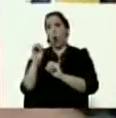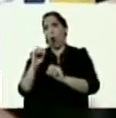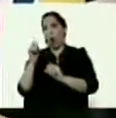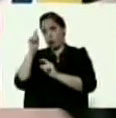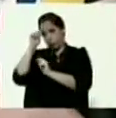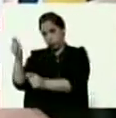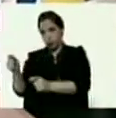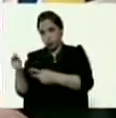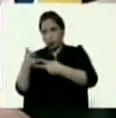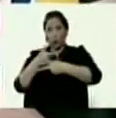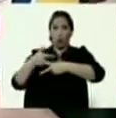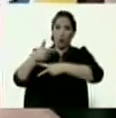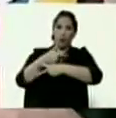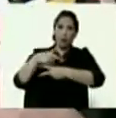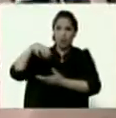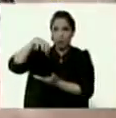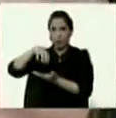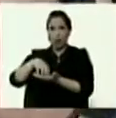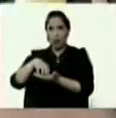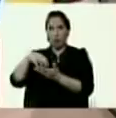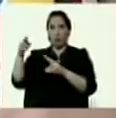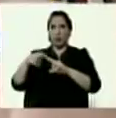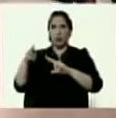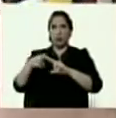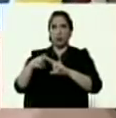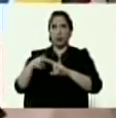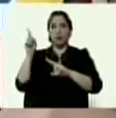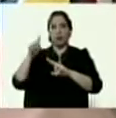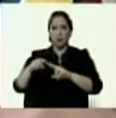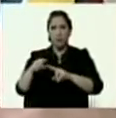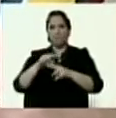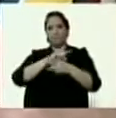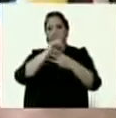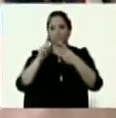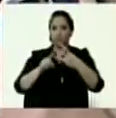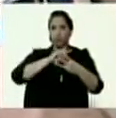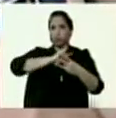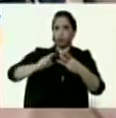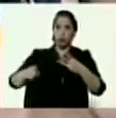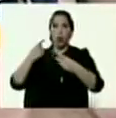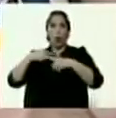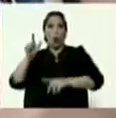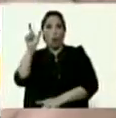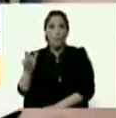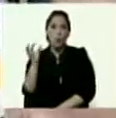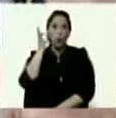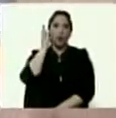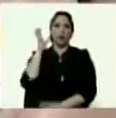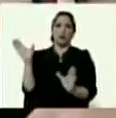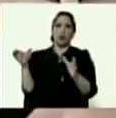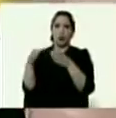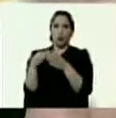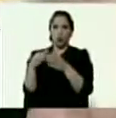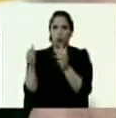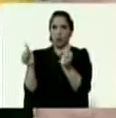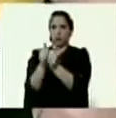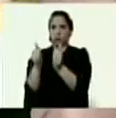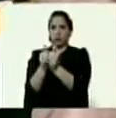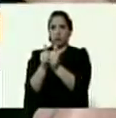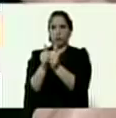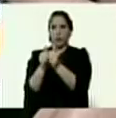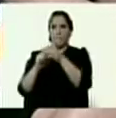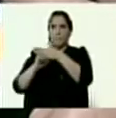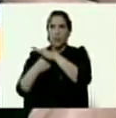la gobernadora del estado Táchira, Lady Gómez Flores, que a su vez ordena a Lorigi Silva que se reúna con alias El